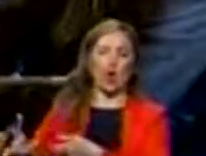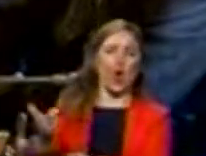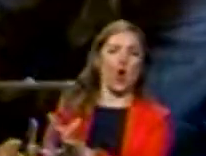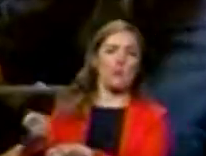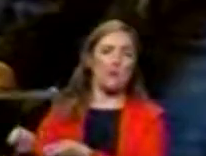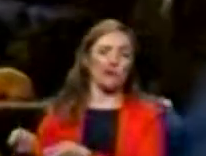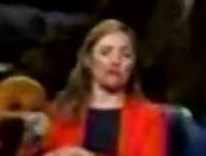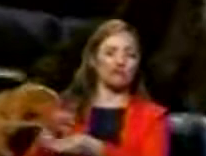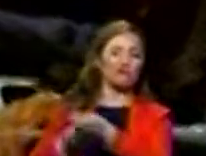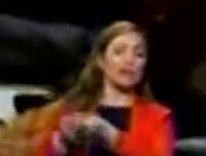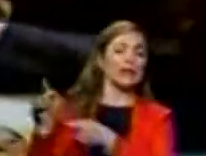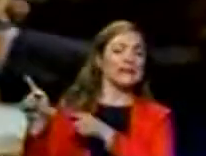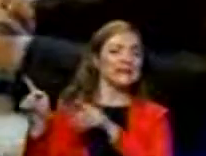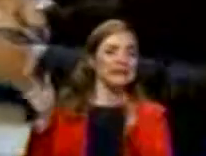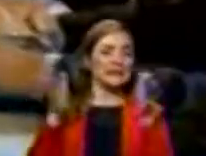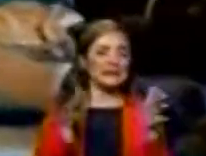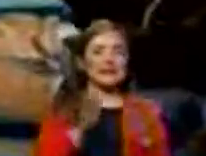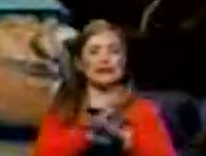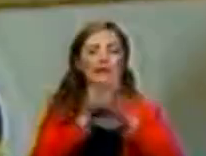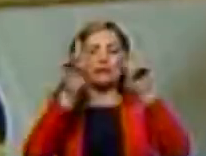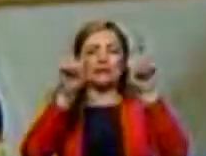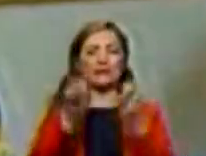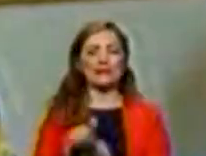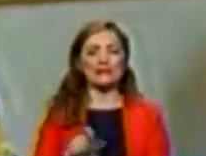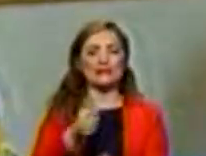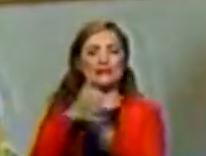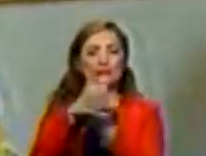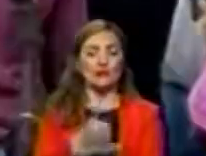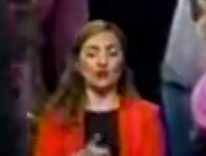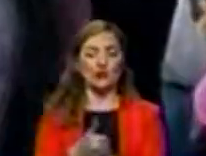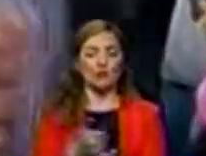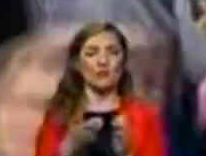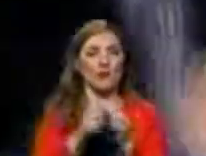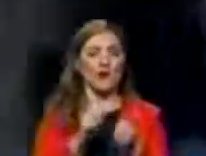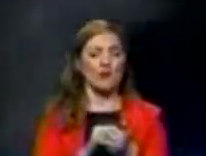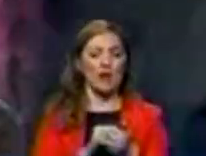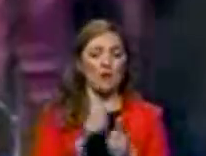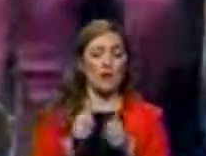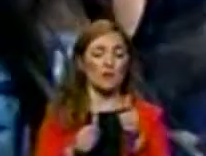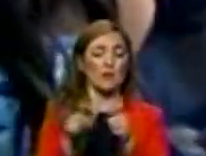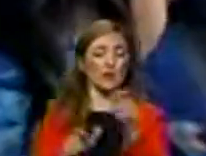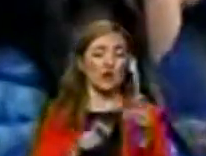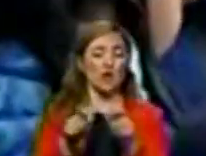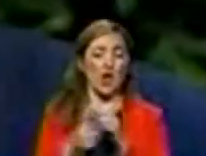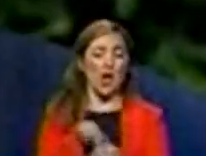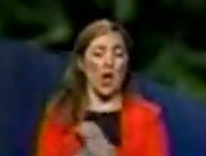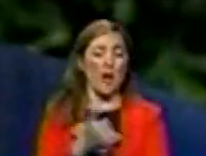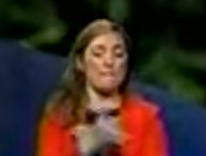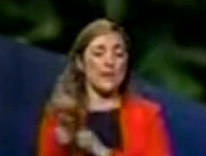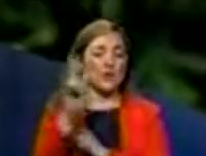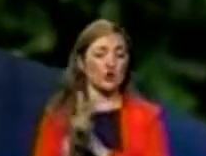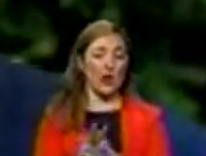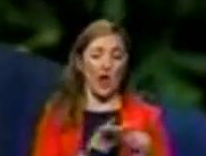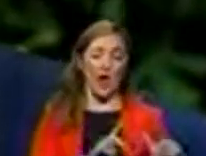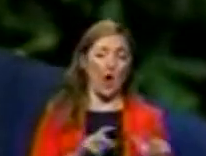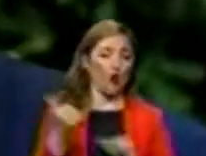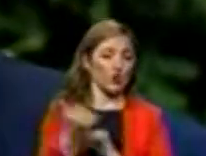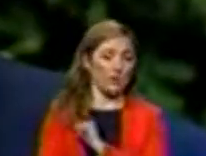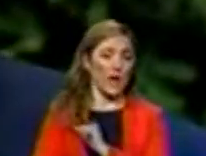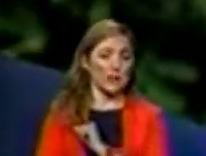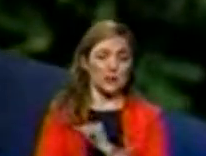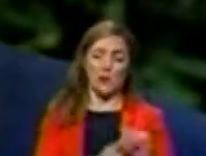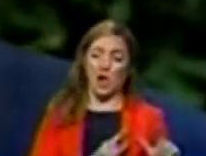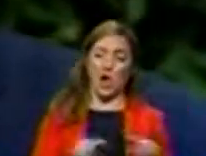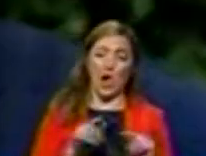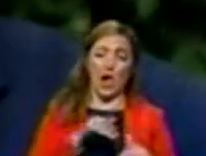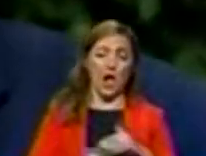el canciller Valencia, también hablaron acerca de la necesidad de ayuda para paliar la crisis migratoria generada en Venezuela. El apoyo que se requiere por parte de la